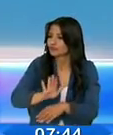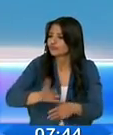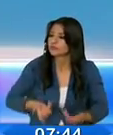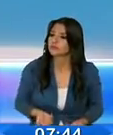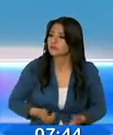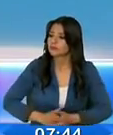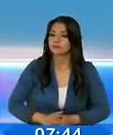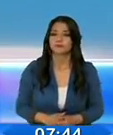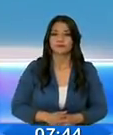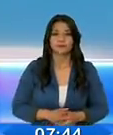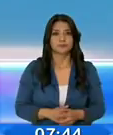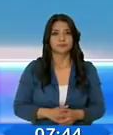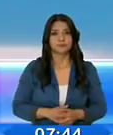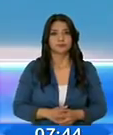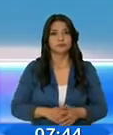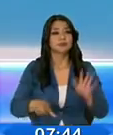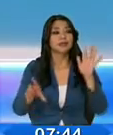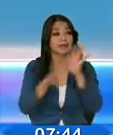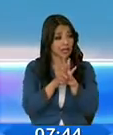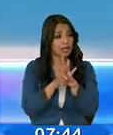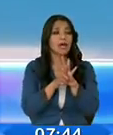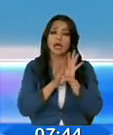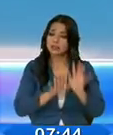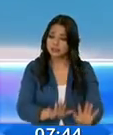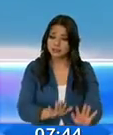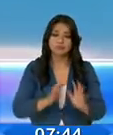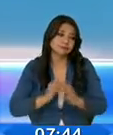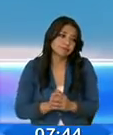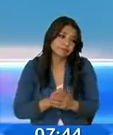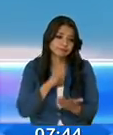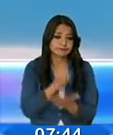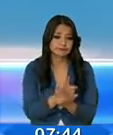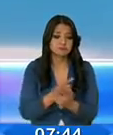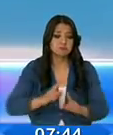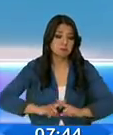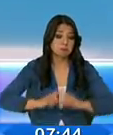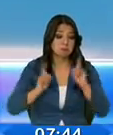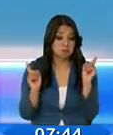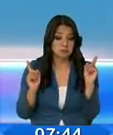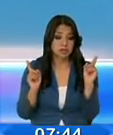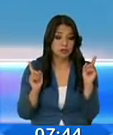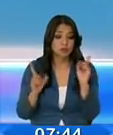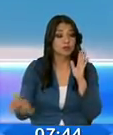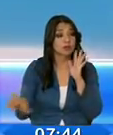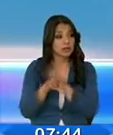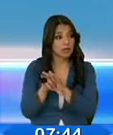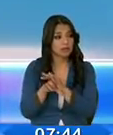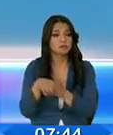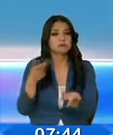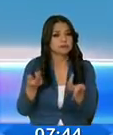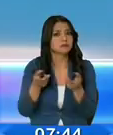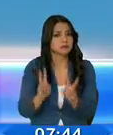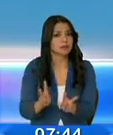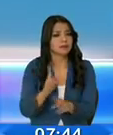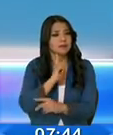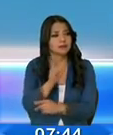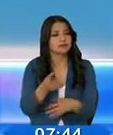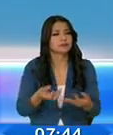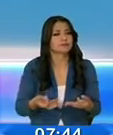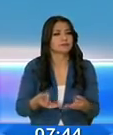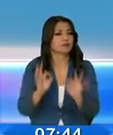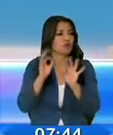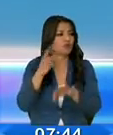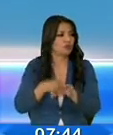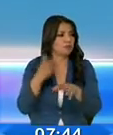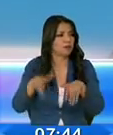La ley está diseñada para eso, pero la ley establece una forma